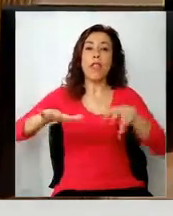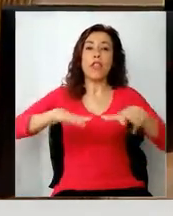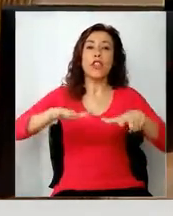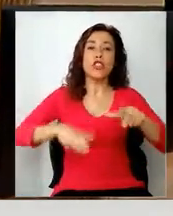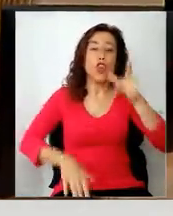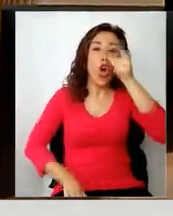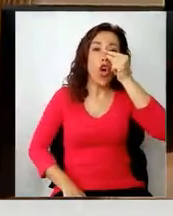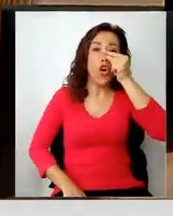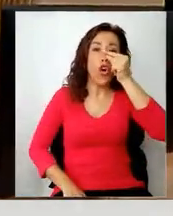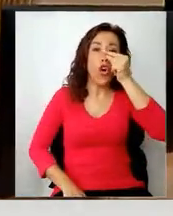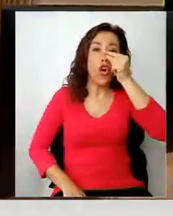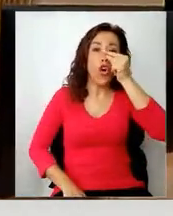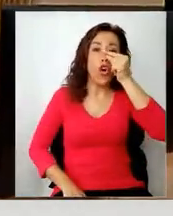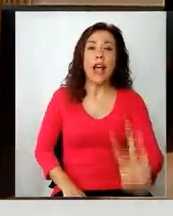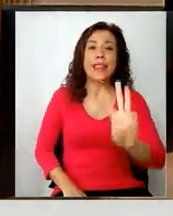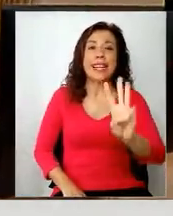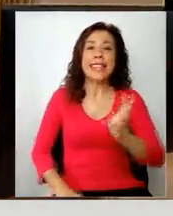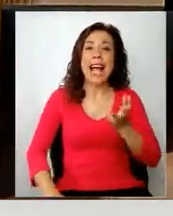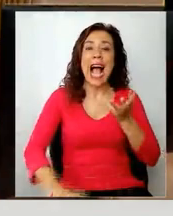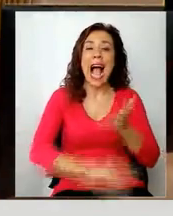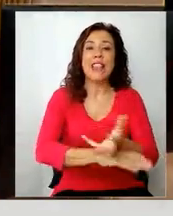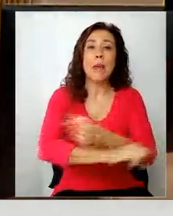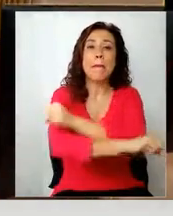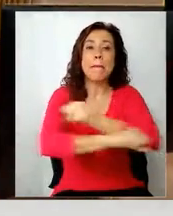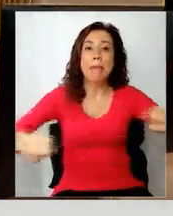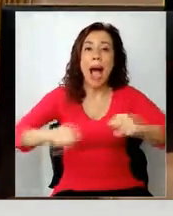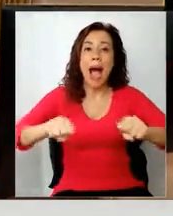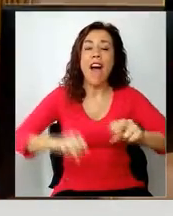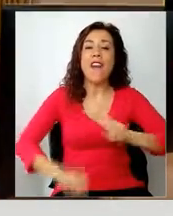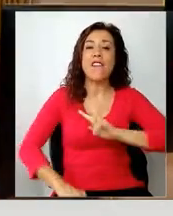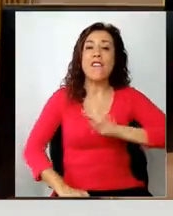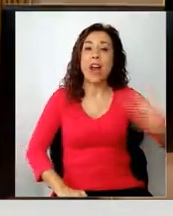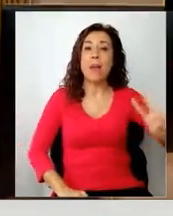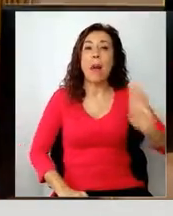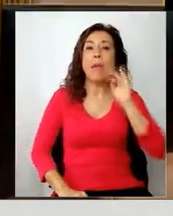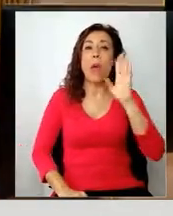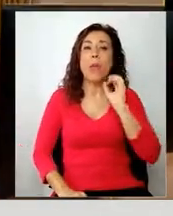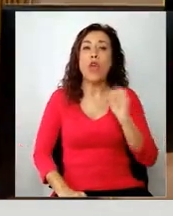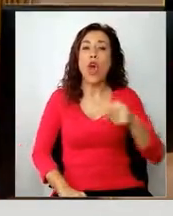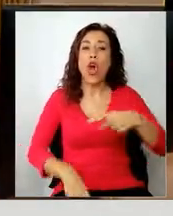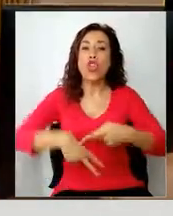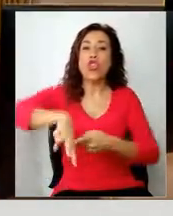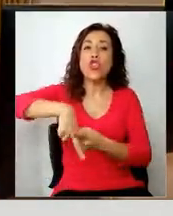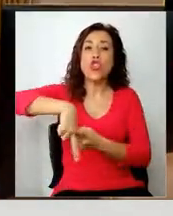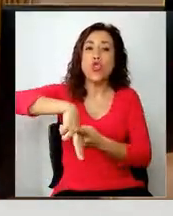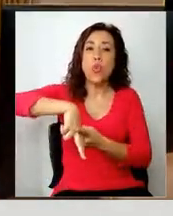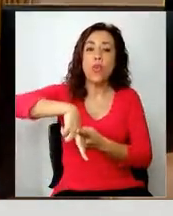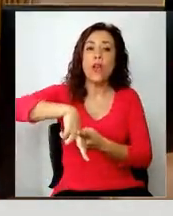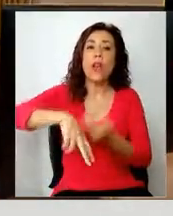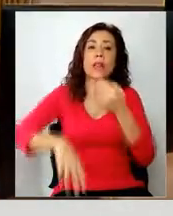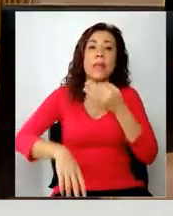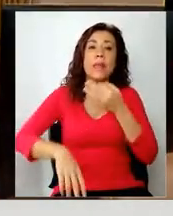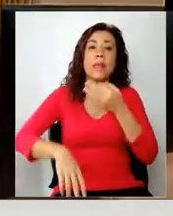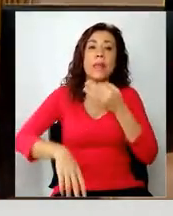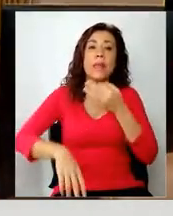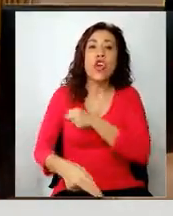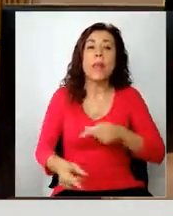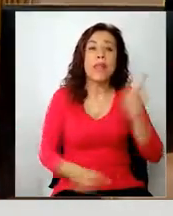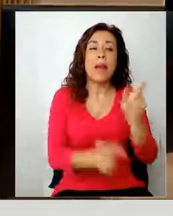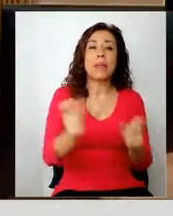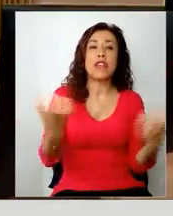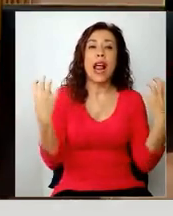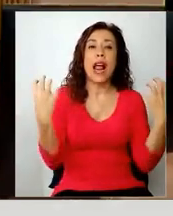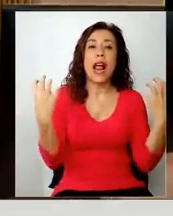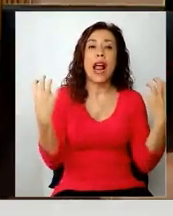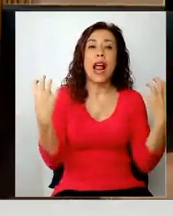adjudicó los tres atentados explosivos en Valparaíso Bio Bio y ñuble mencionando los nombres de los responsables de ello